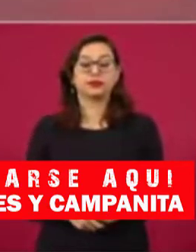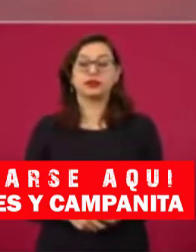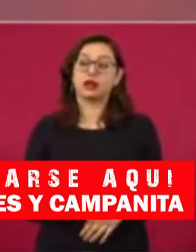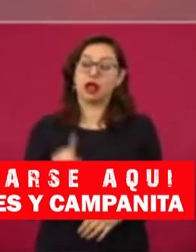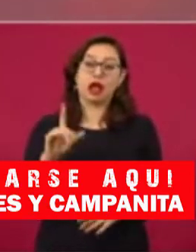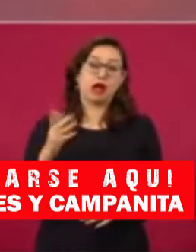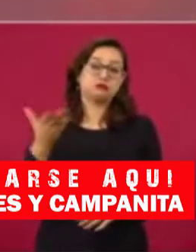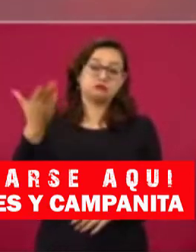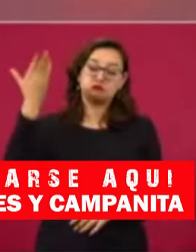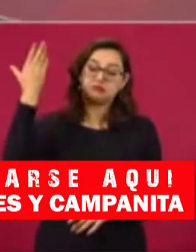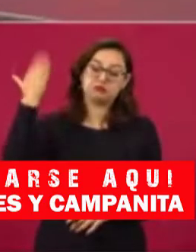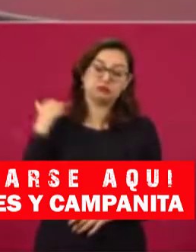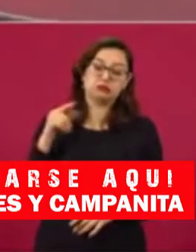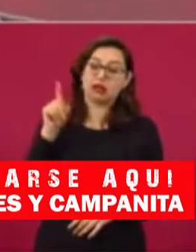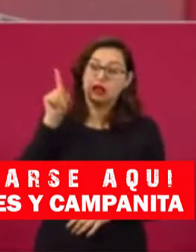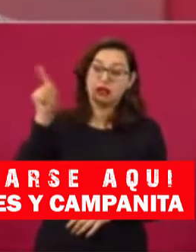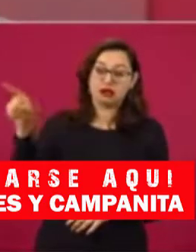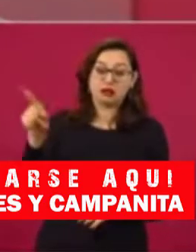protestando,